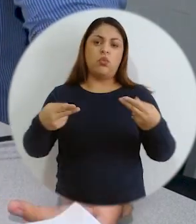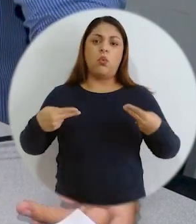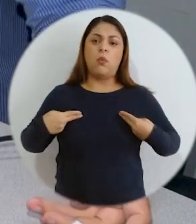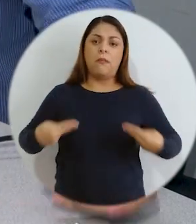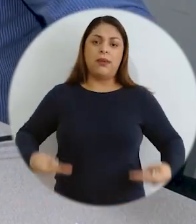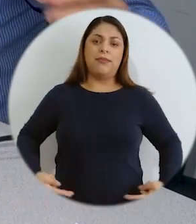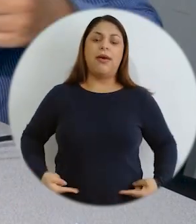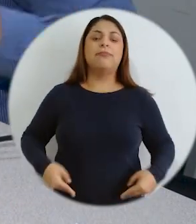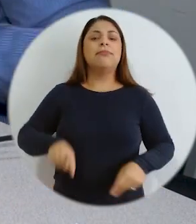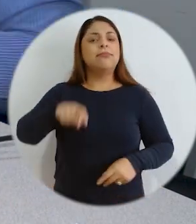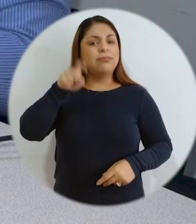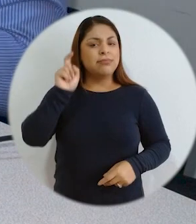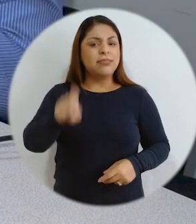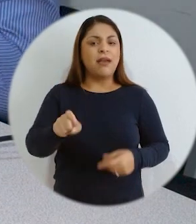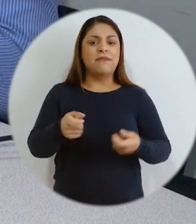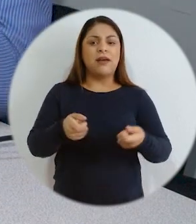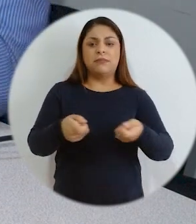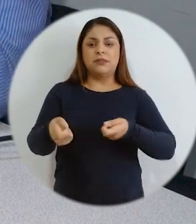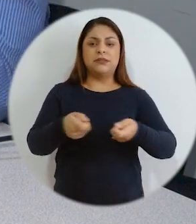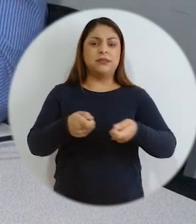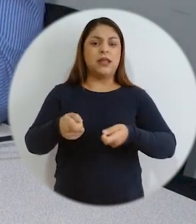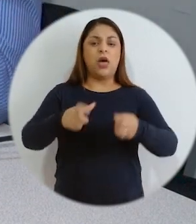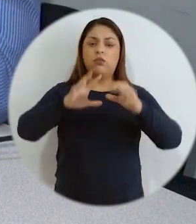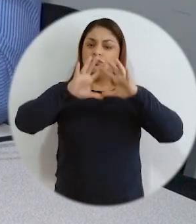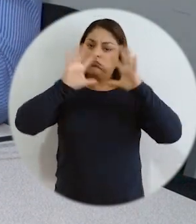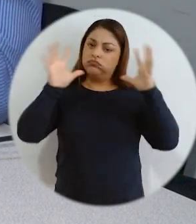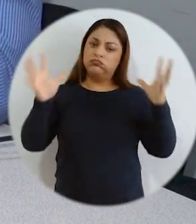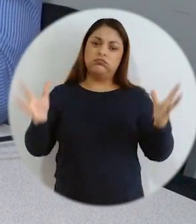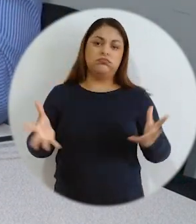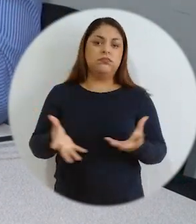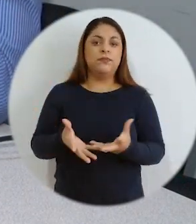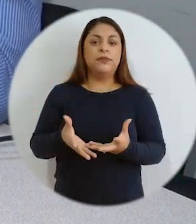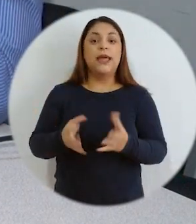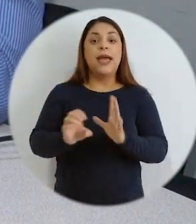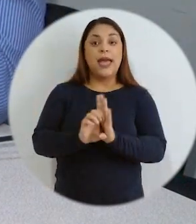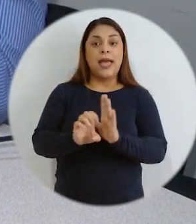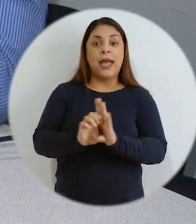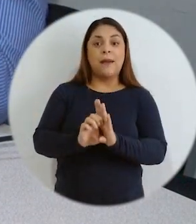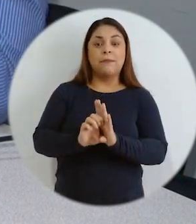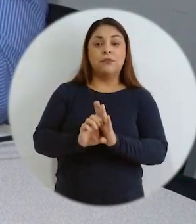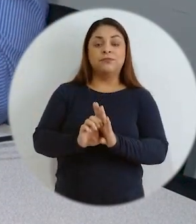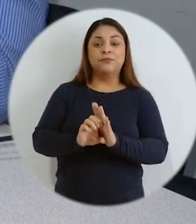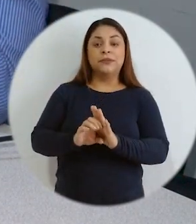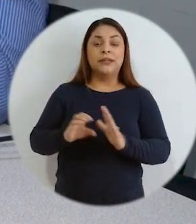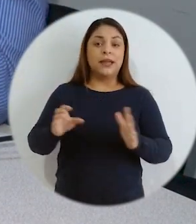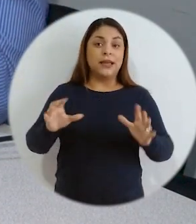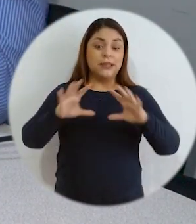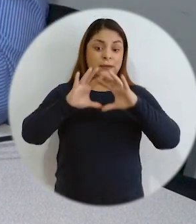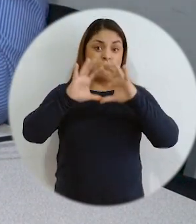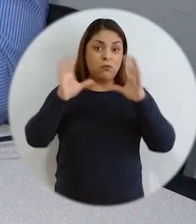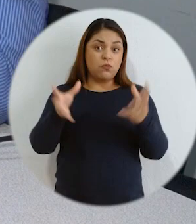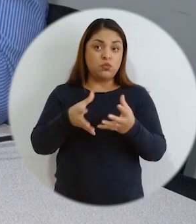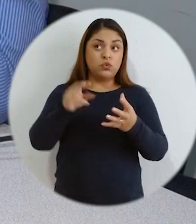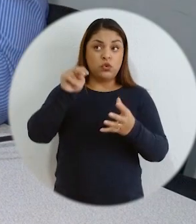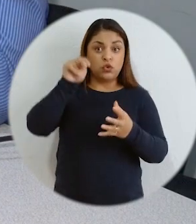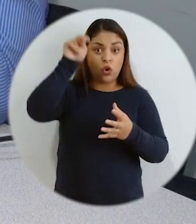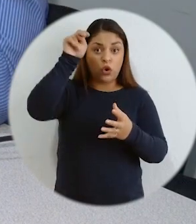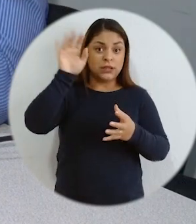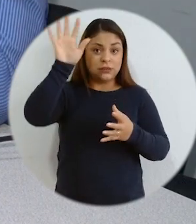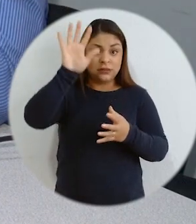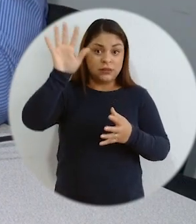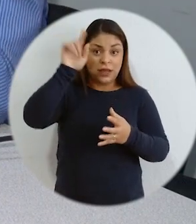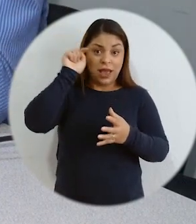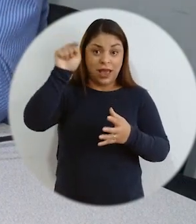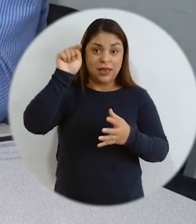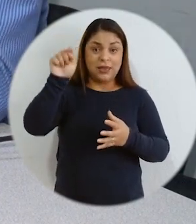ser gestionados desde una aproximación global. Porque lo que sucede, por ejemplo, en la parte norte